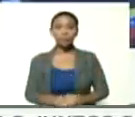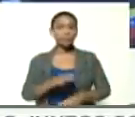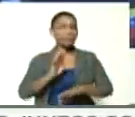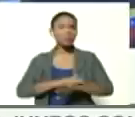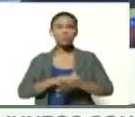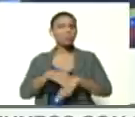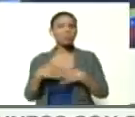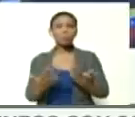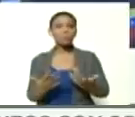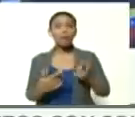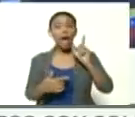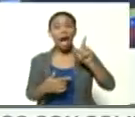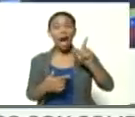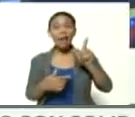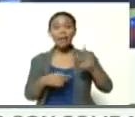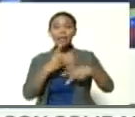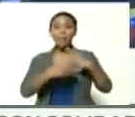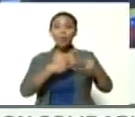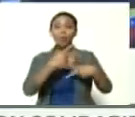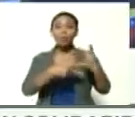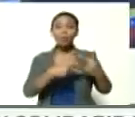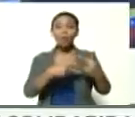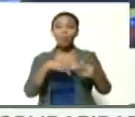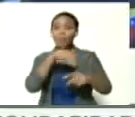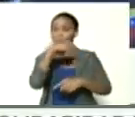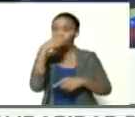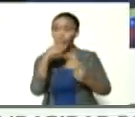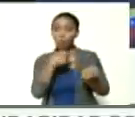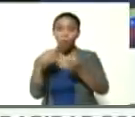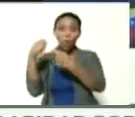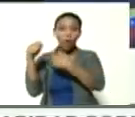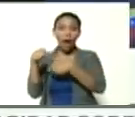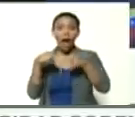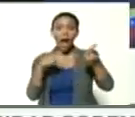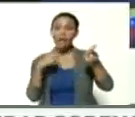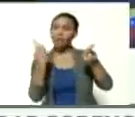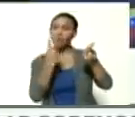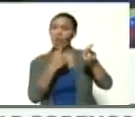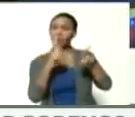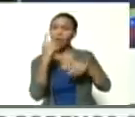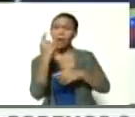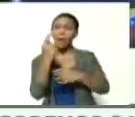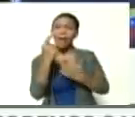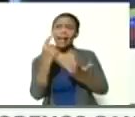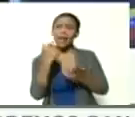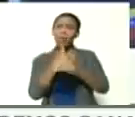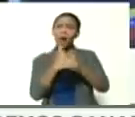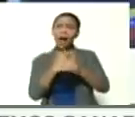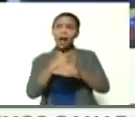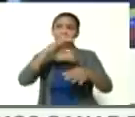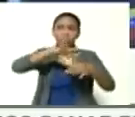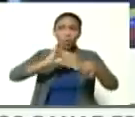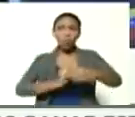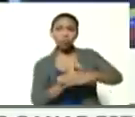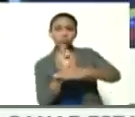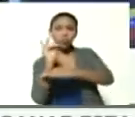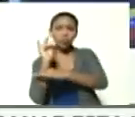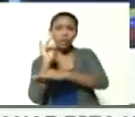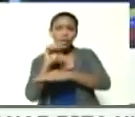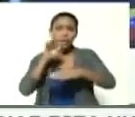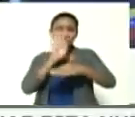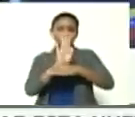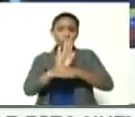porque allí es donde se produce la droga. Allí es donde están no solo los sembradíos, que se siembra, se cultiva,